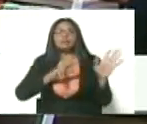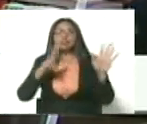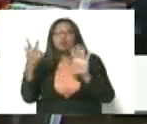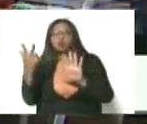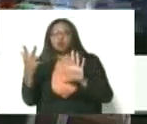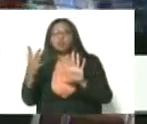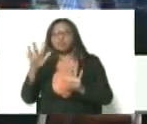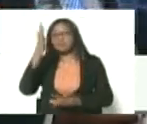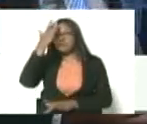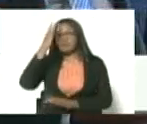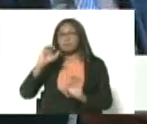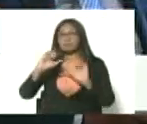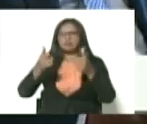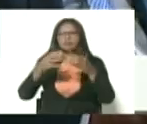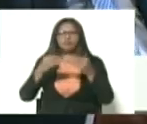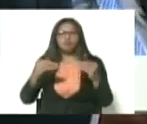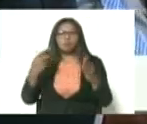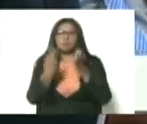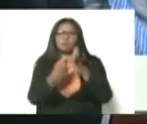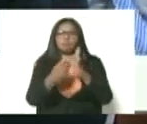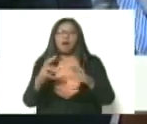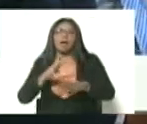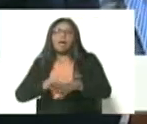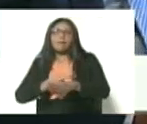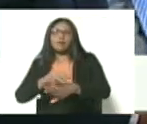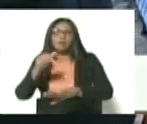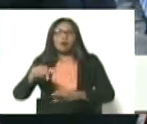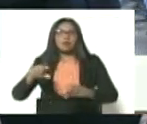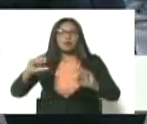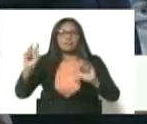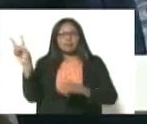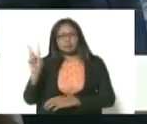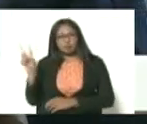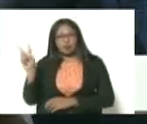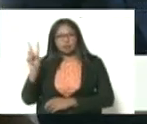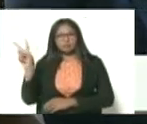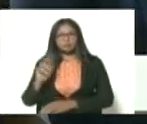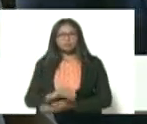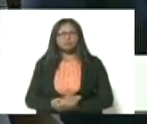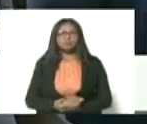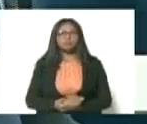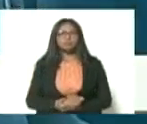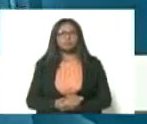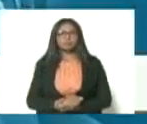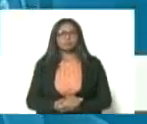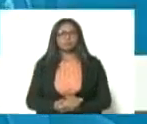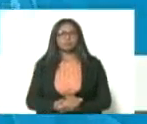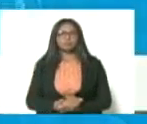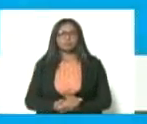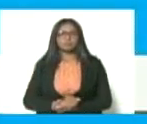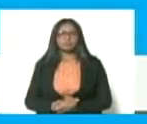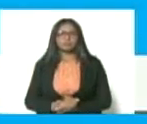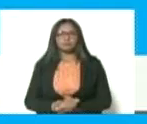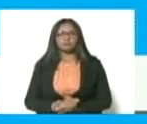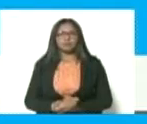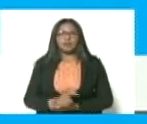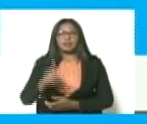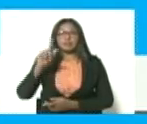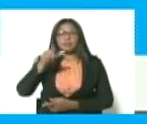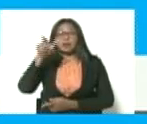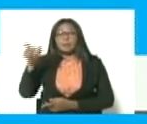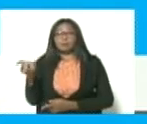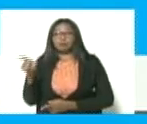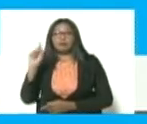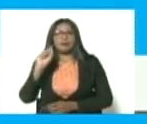vacunación de todo el personal sanitario del país y el personal que está